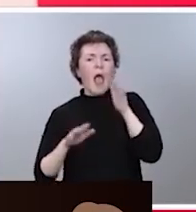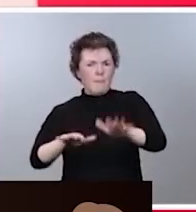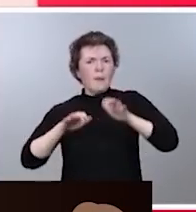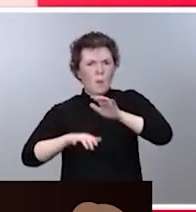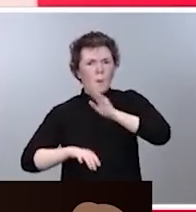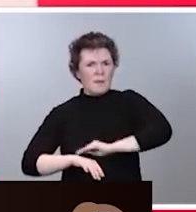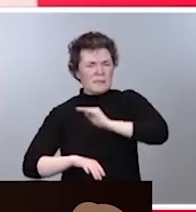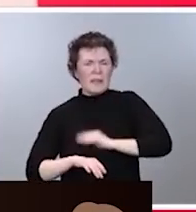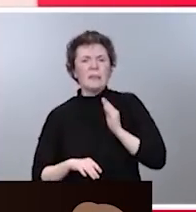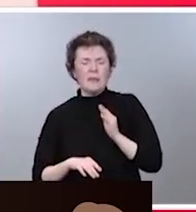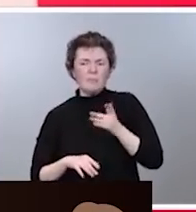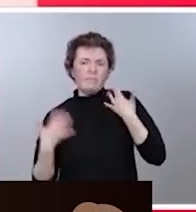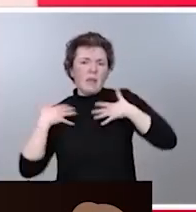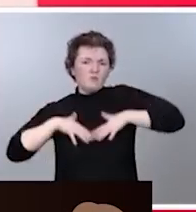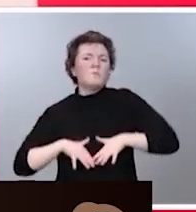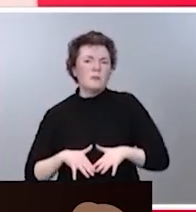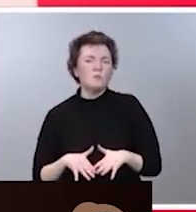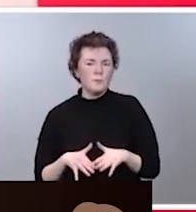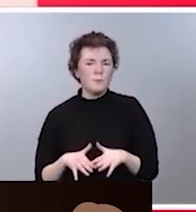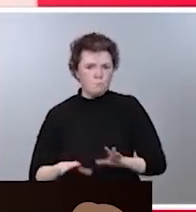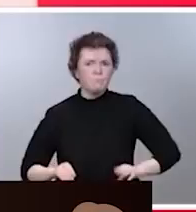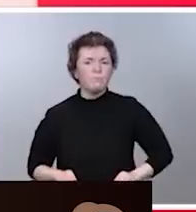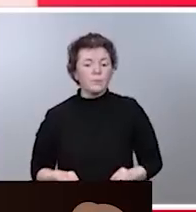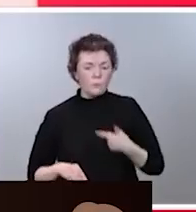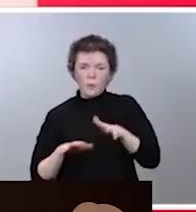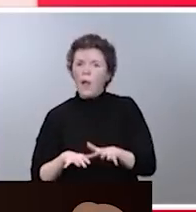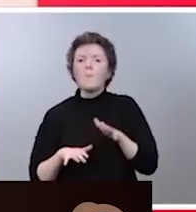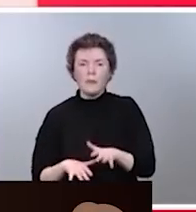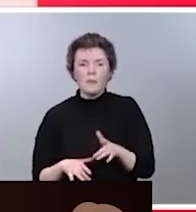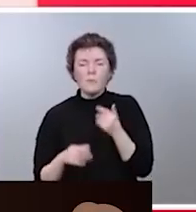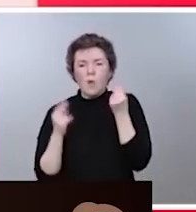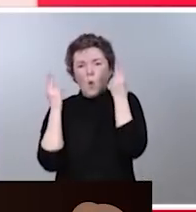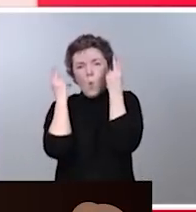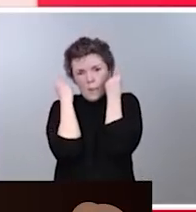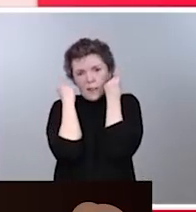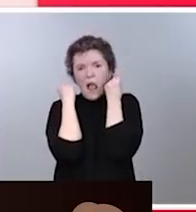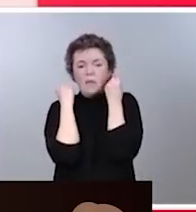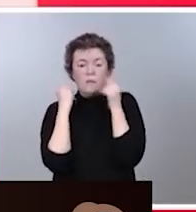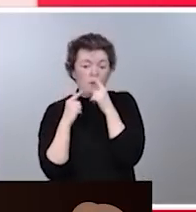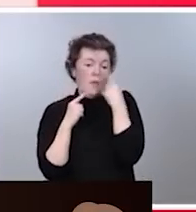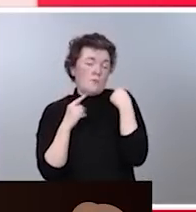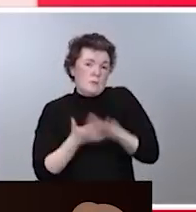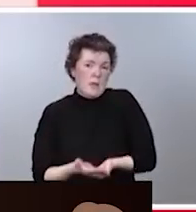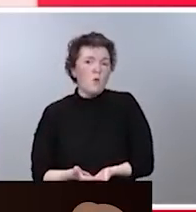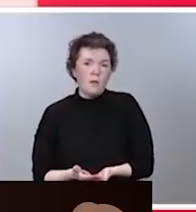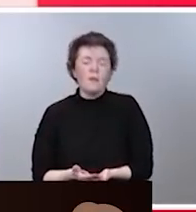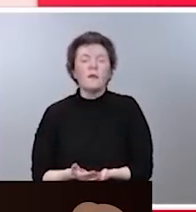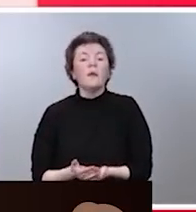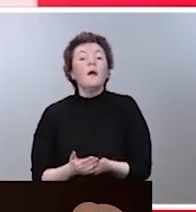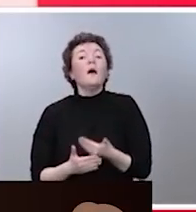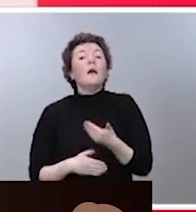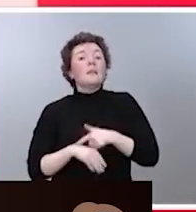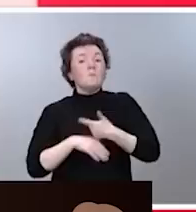ser apedreados y machacados pues, por toda esa gente proetarra, por terroristas, porque se